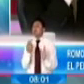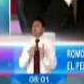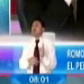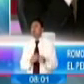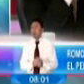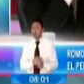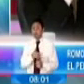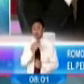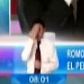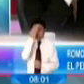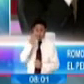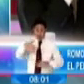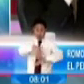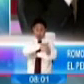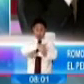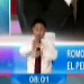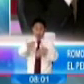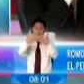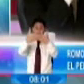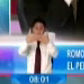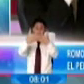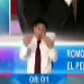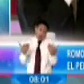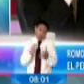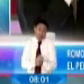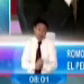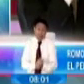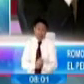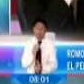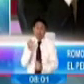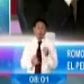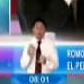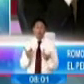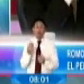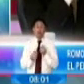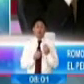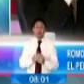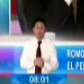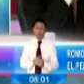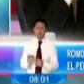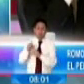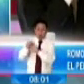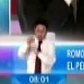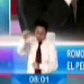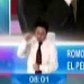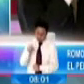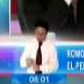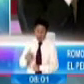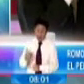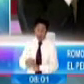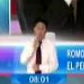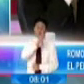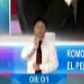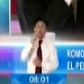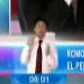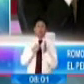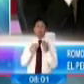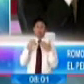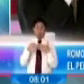Además, ustedes saben que las fronteras están cerradas. Y finalmente lo que resulta es que se trataba del hermano del señor Salcedo, que